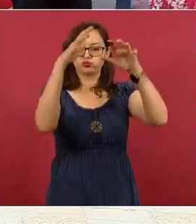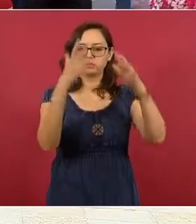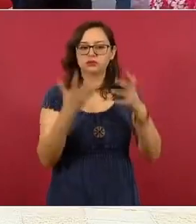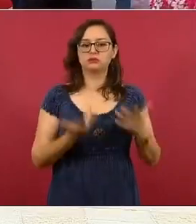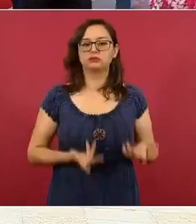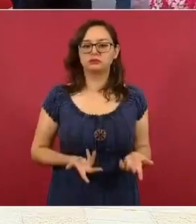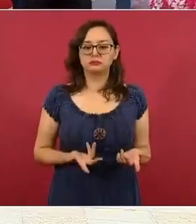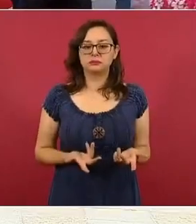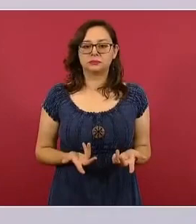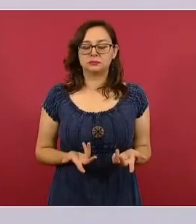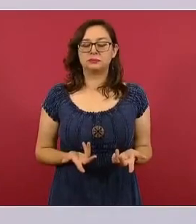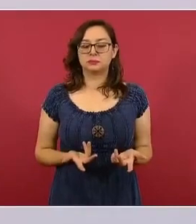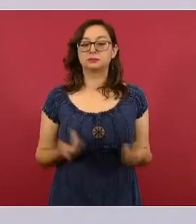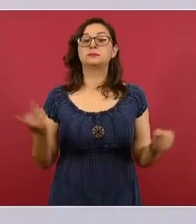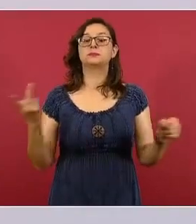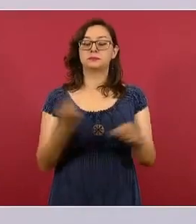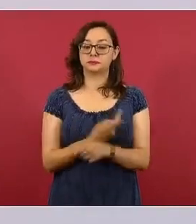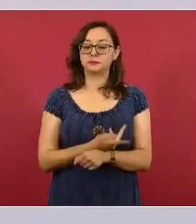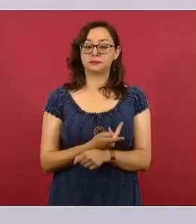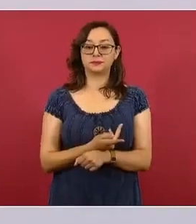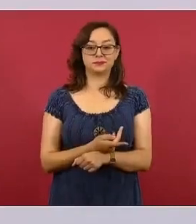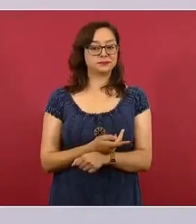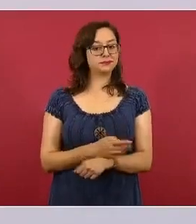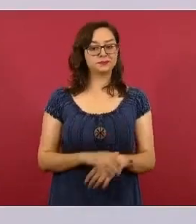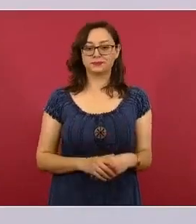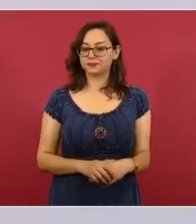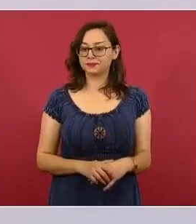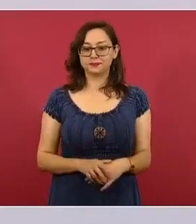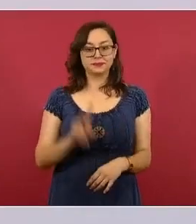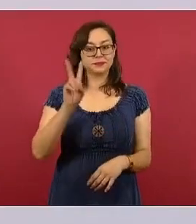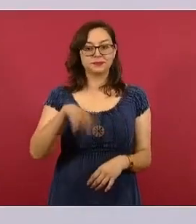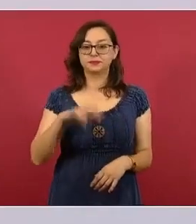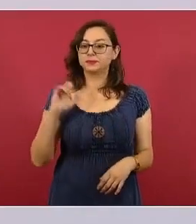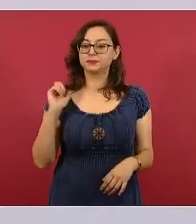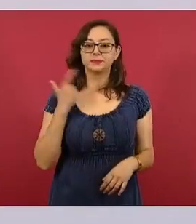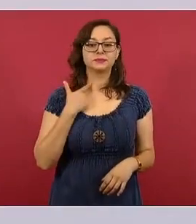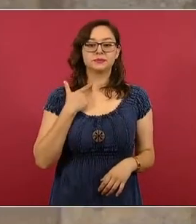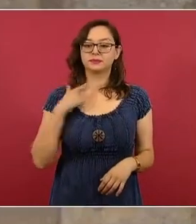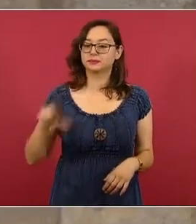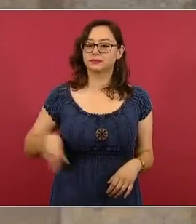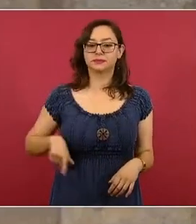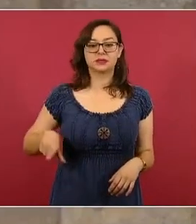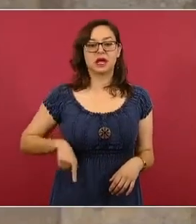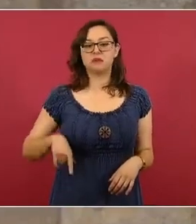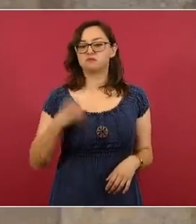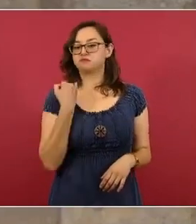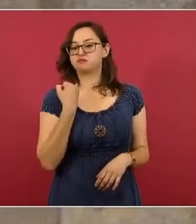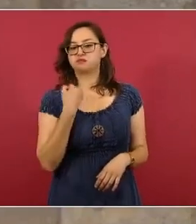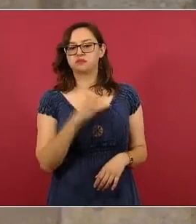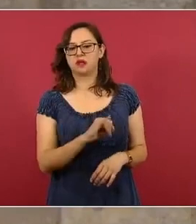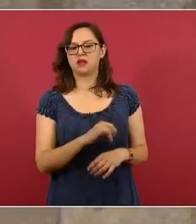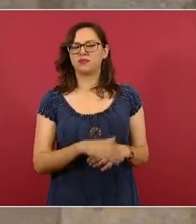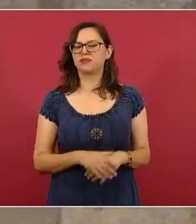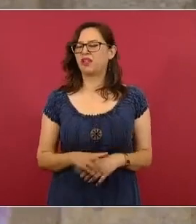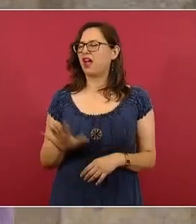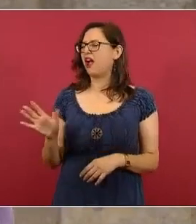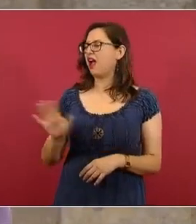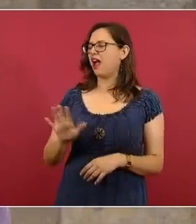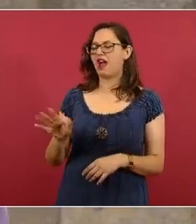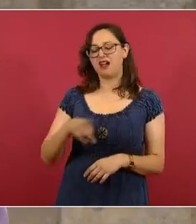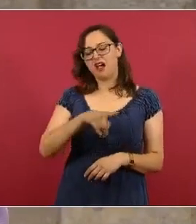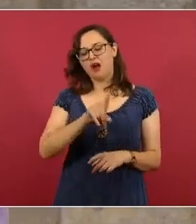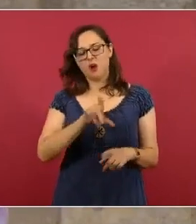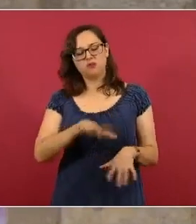más absurdo que esta historia recoge. Se dijo que se habrían de importar los